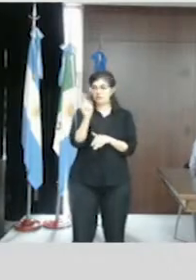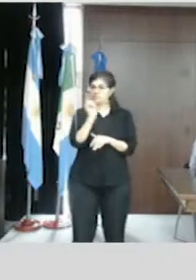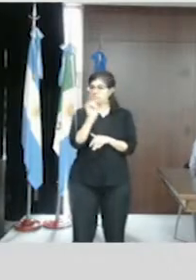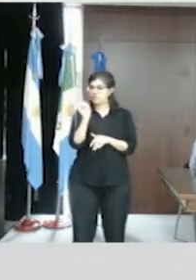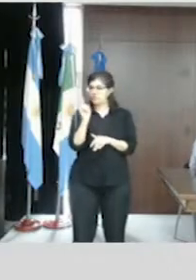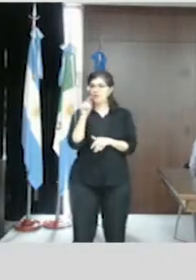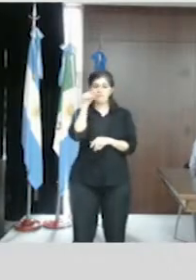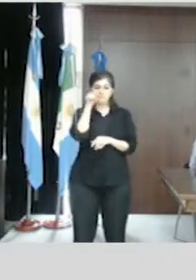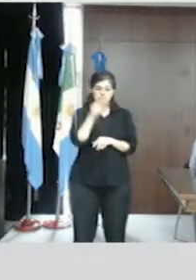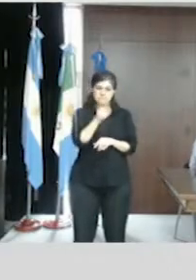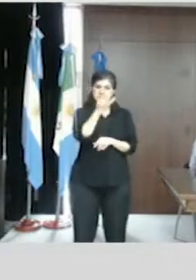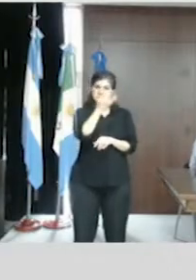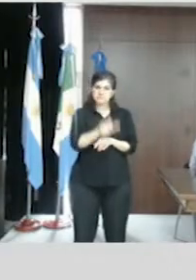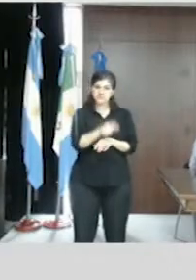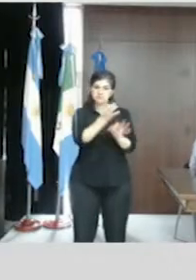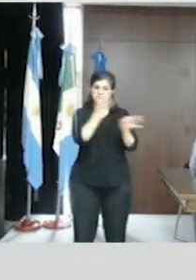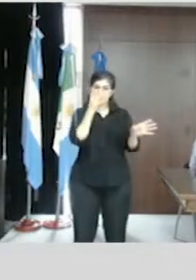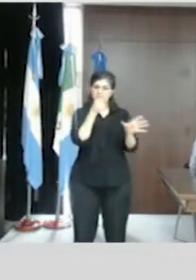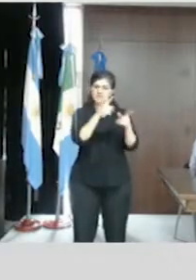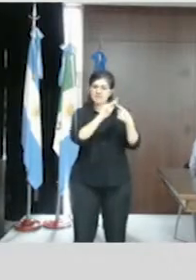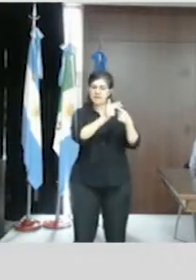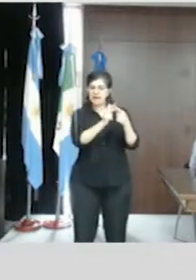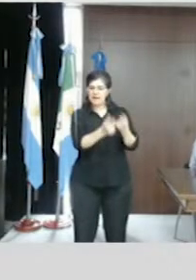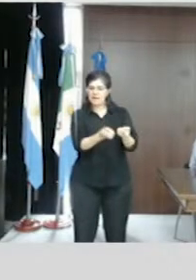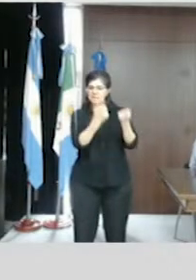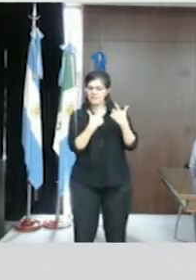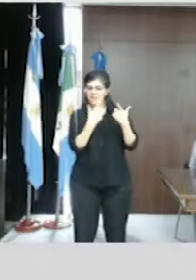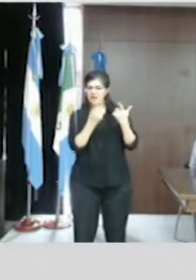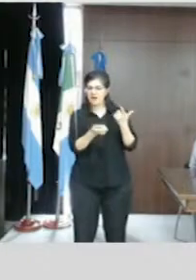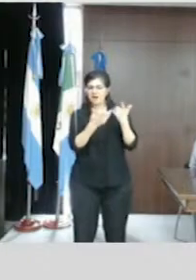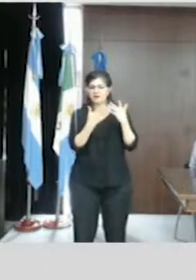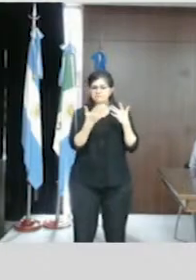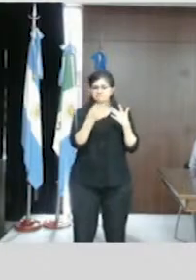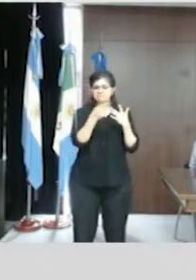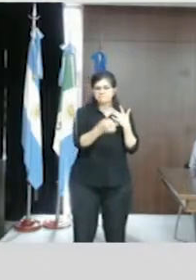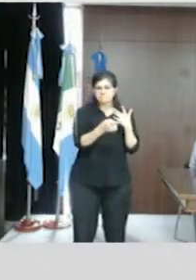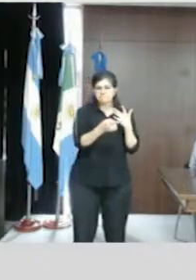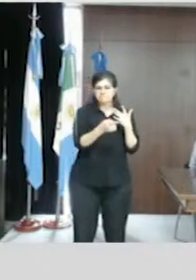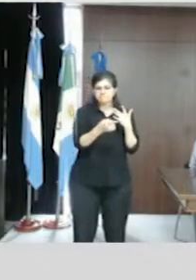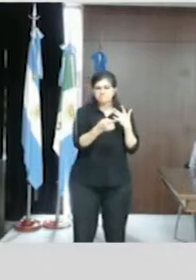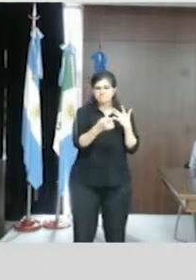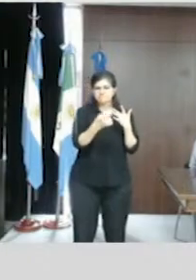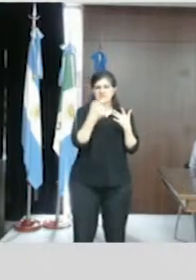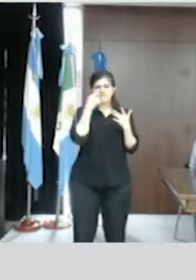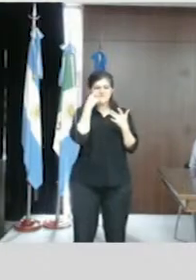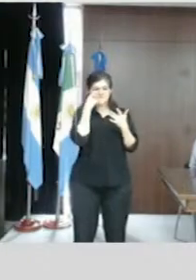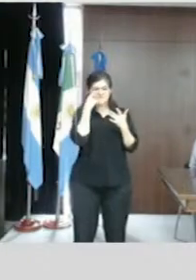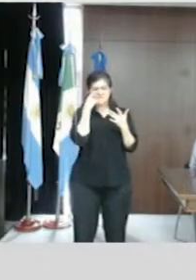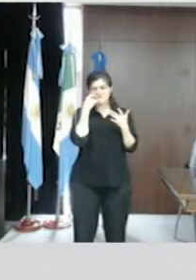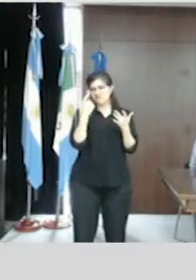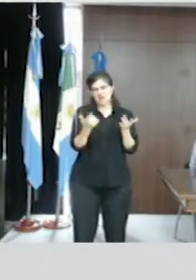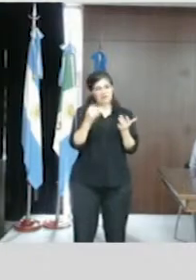nos van a poder aportar herramientas como para poder... De envejecer no vamos a evitar, porque